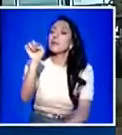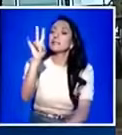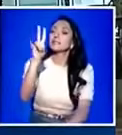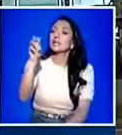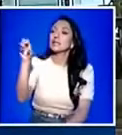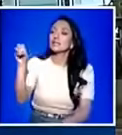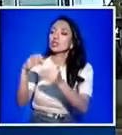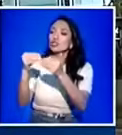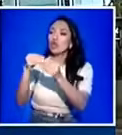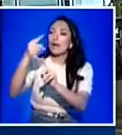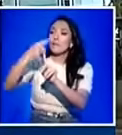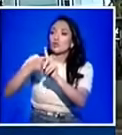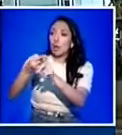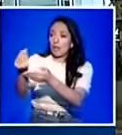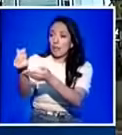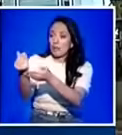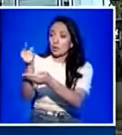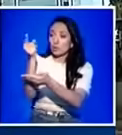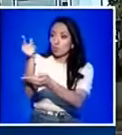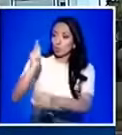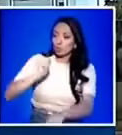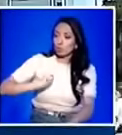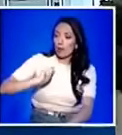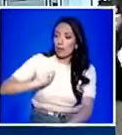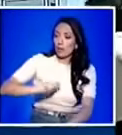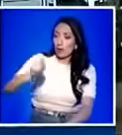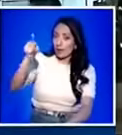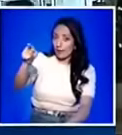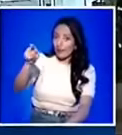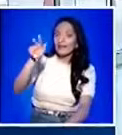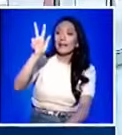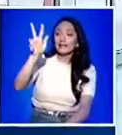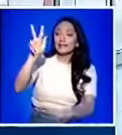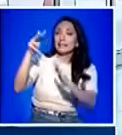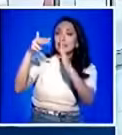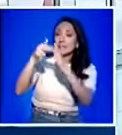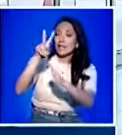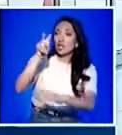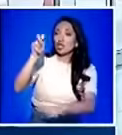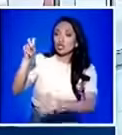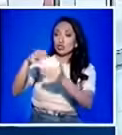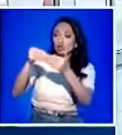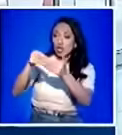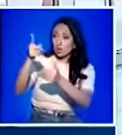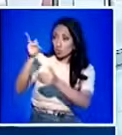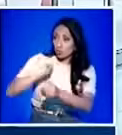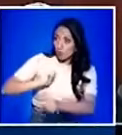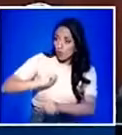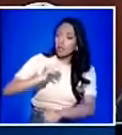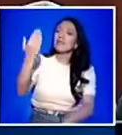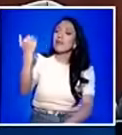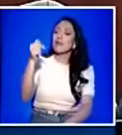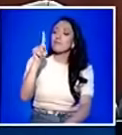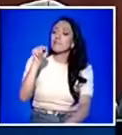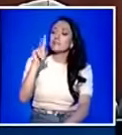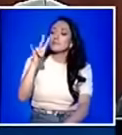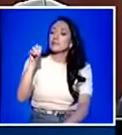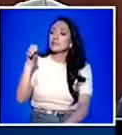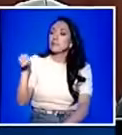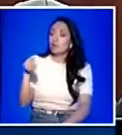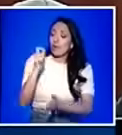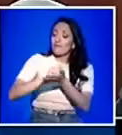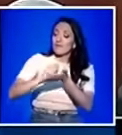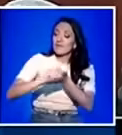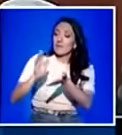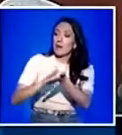$1,700 mensuales del salario del exfuncionario, que era de $3,200, y que incluso le hicieron firmar una letra de cambio